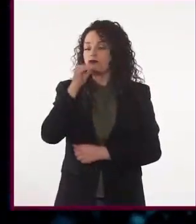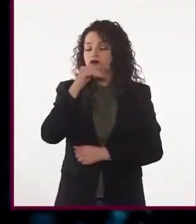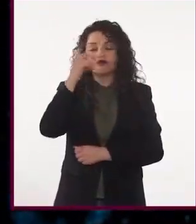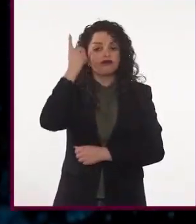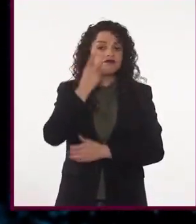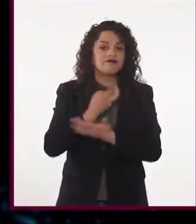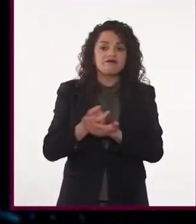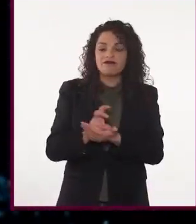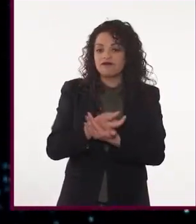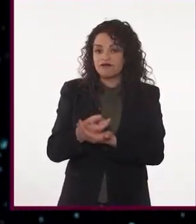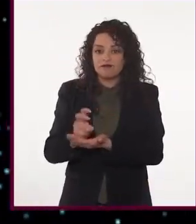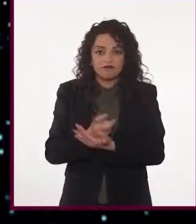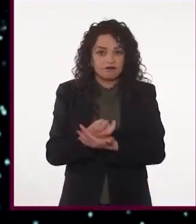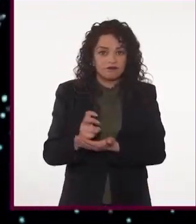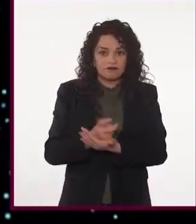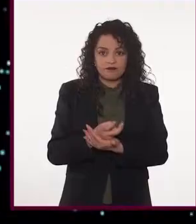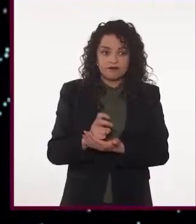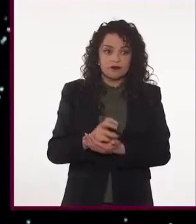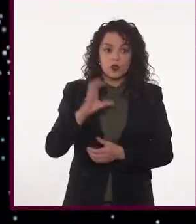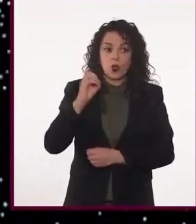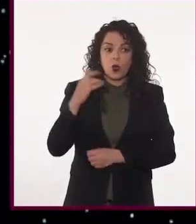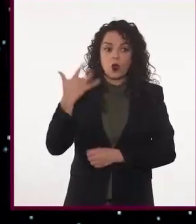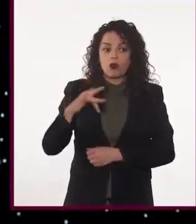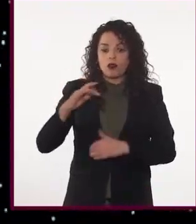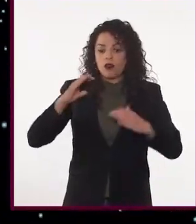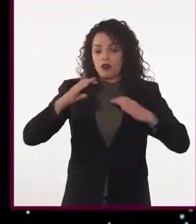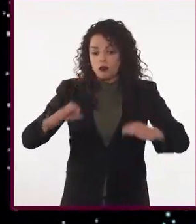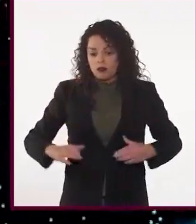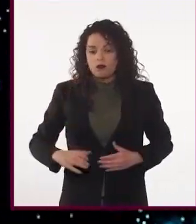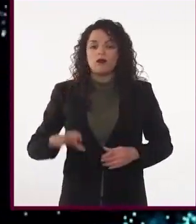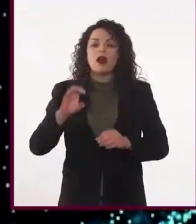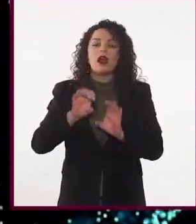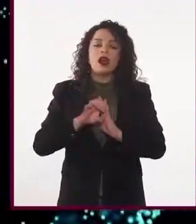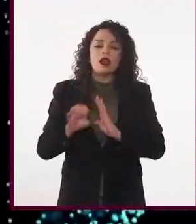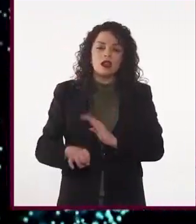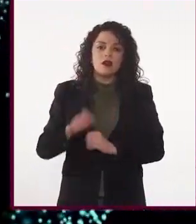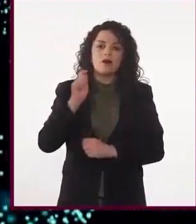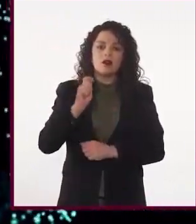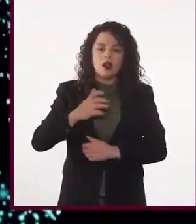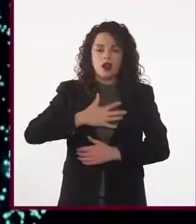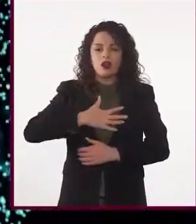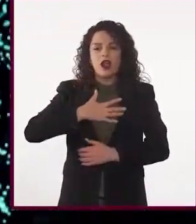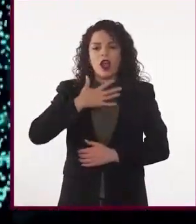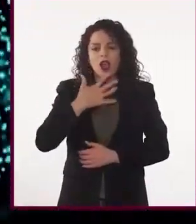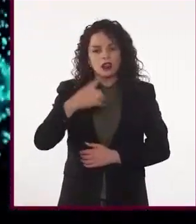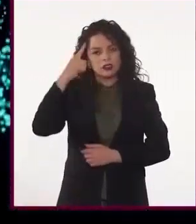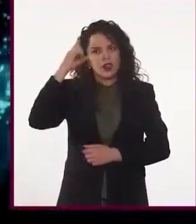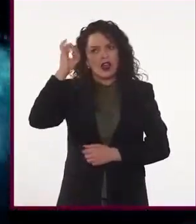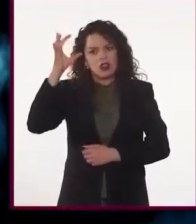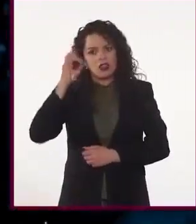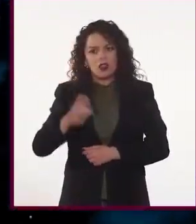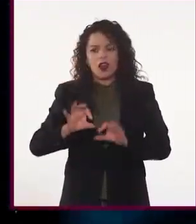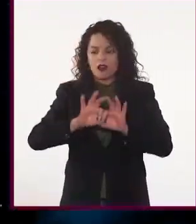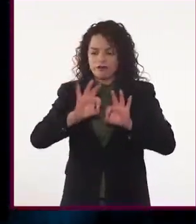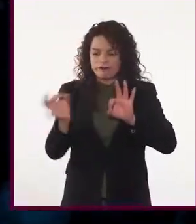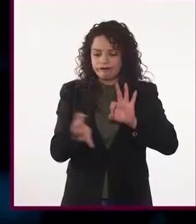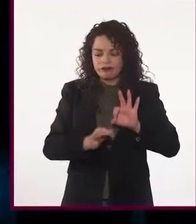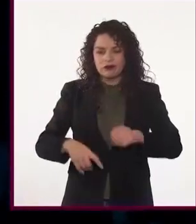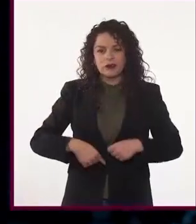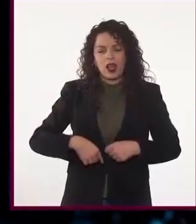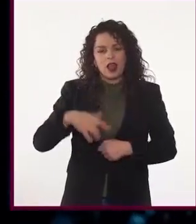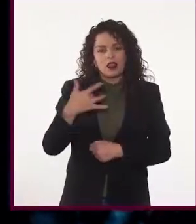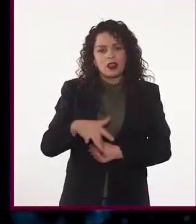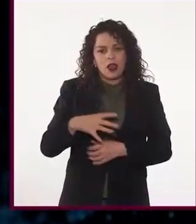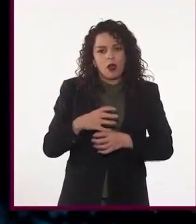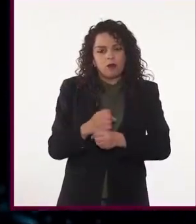y también pueden ser dolores físicos como espasmos intestinales, náuseas, dolores de cabeza, etc. Sí, realmente sí